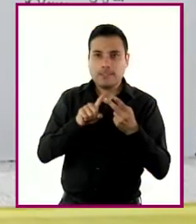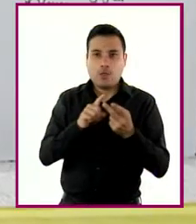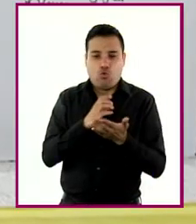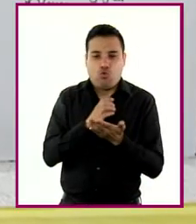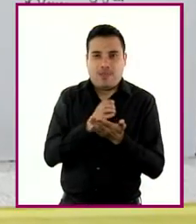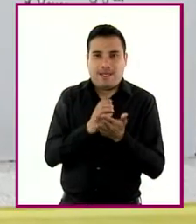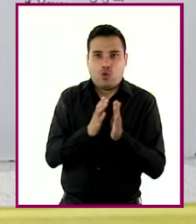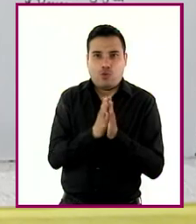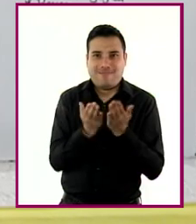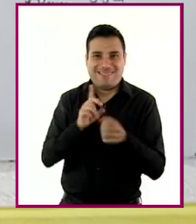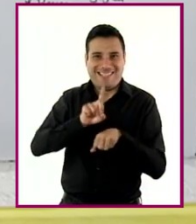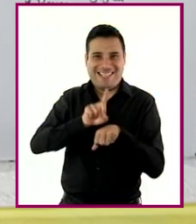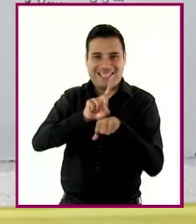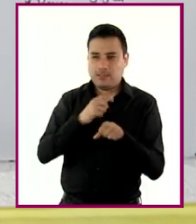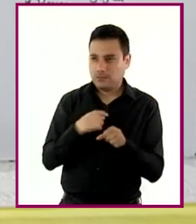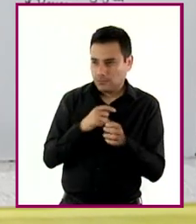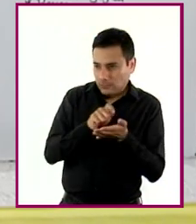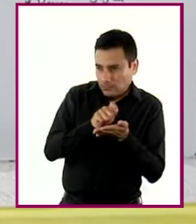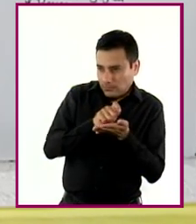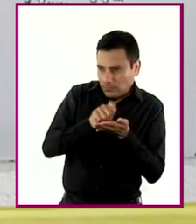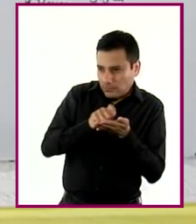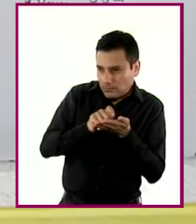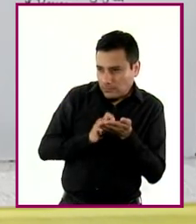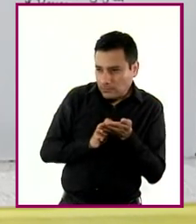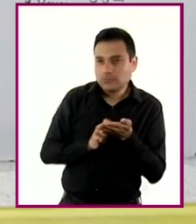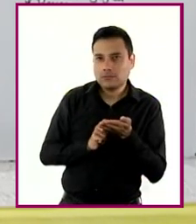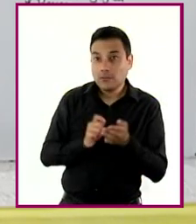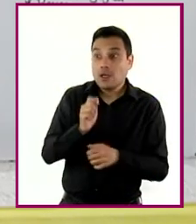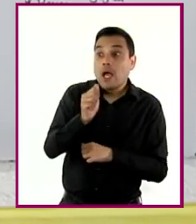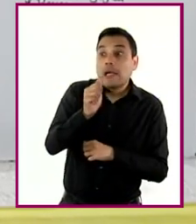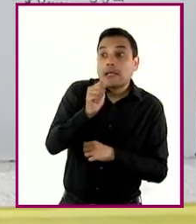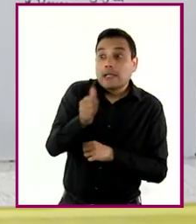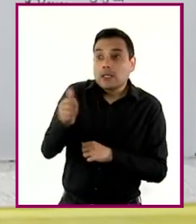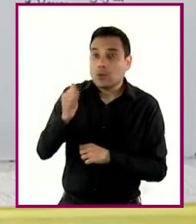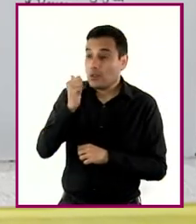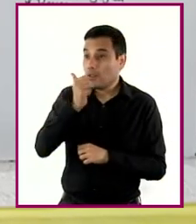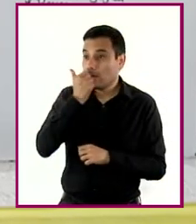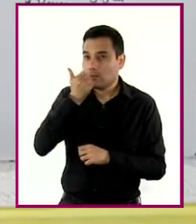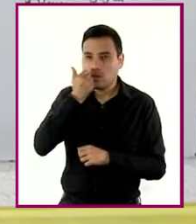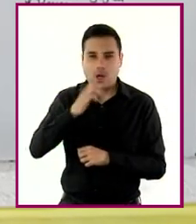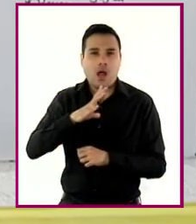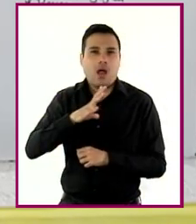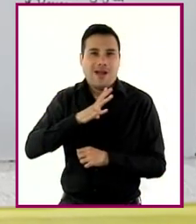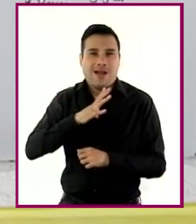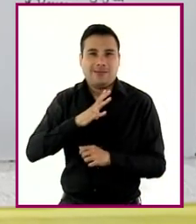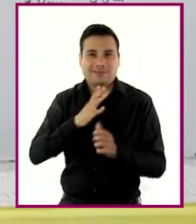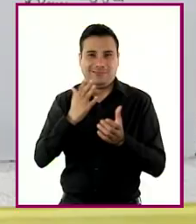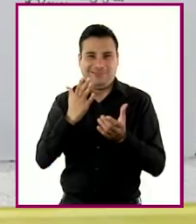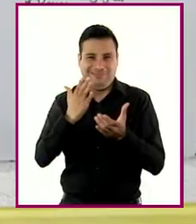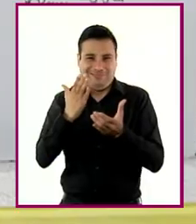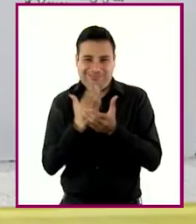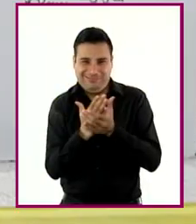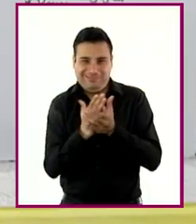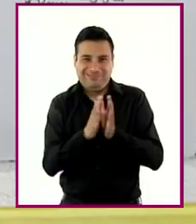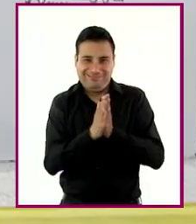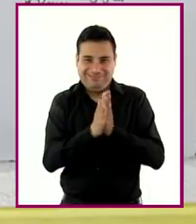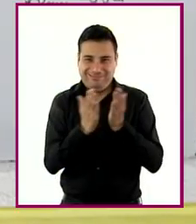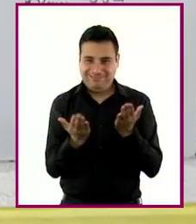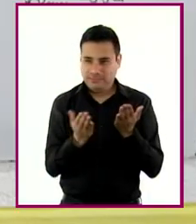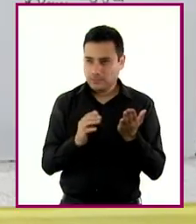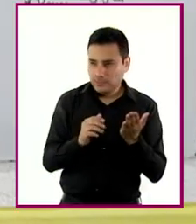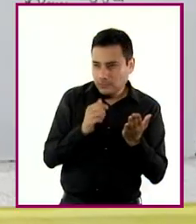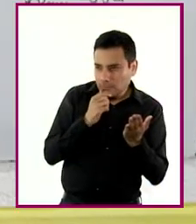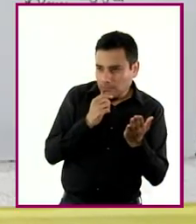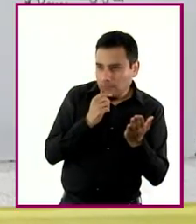educadora, realizo anotaciones en los expedientes de cada niño y niña. Y algo muy